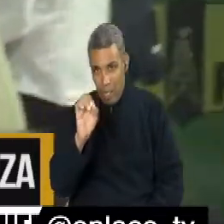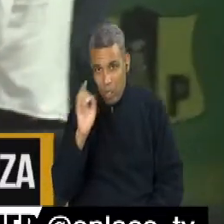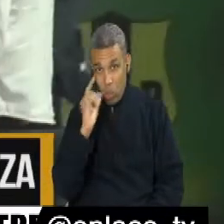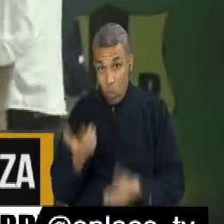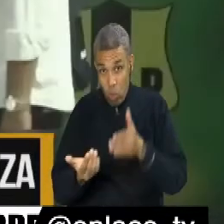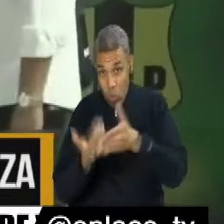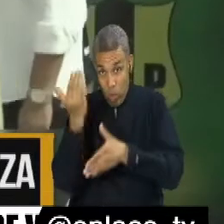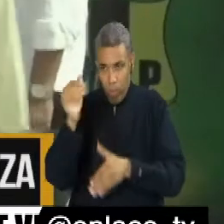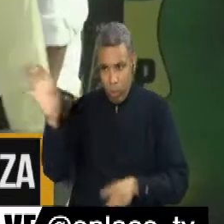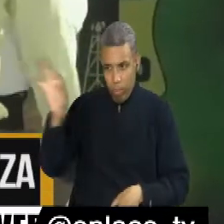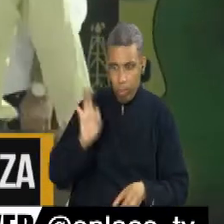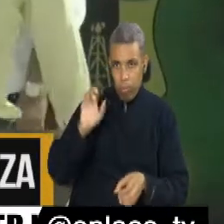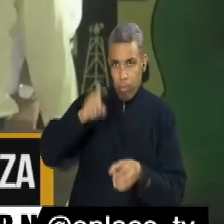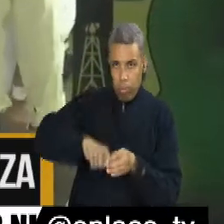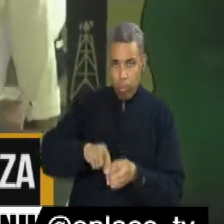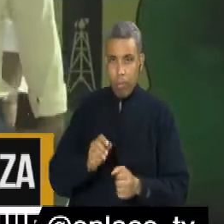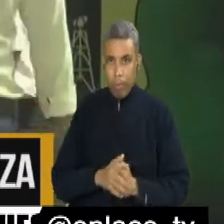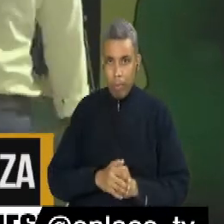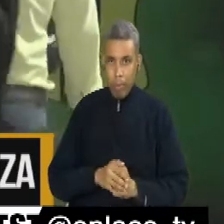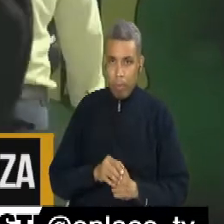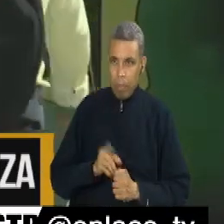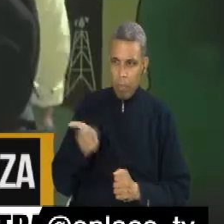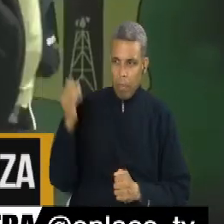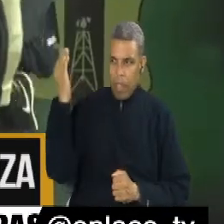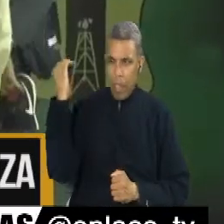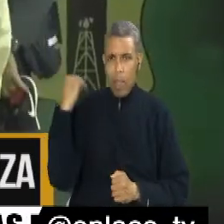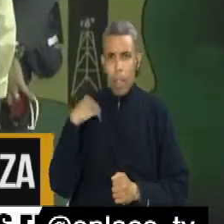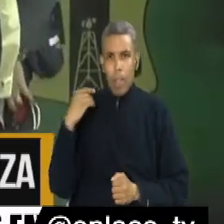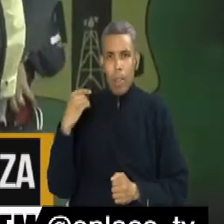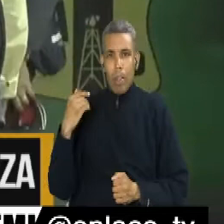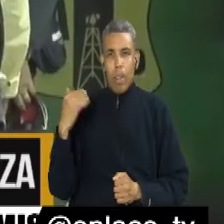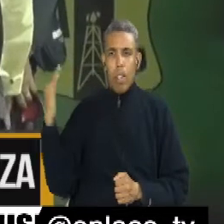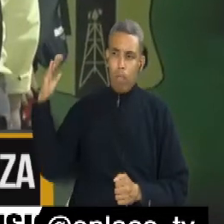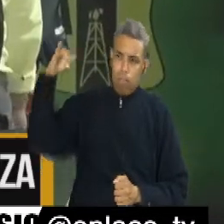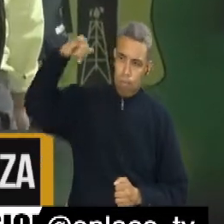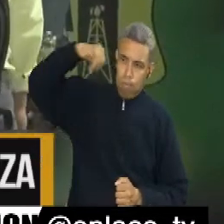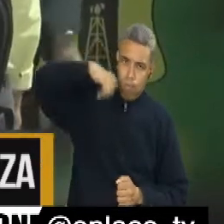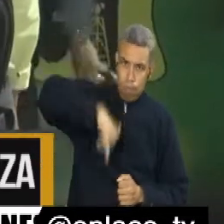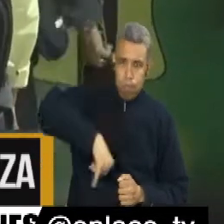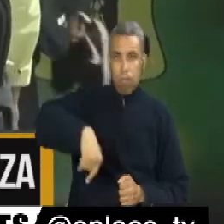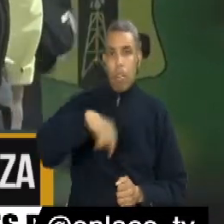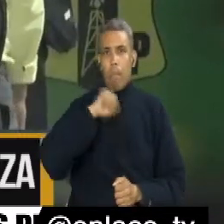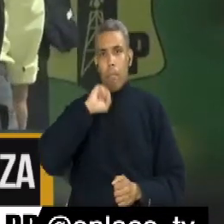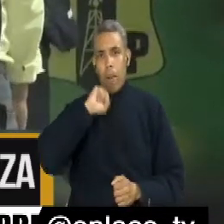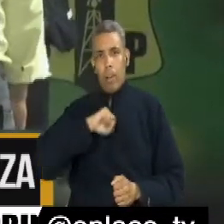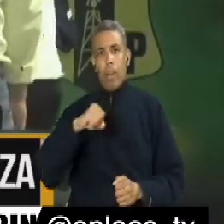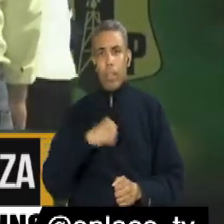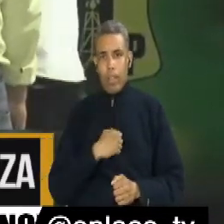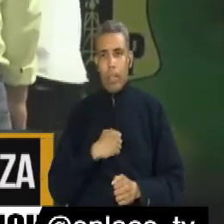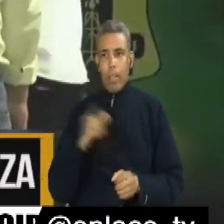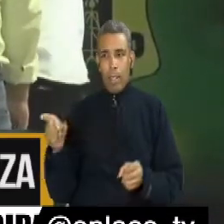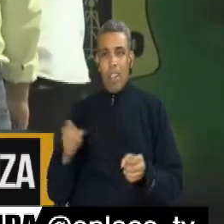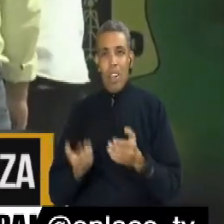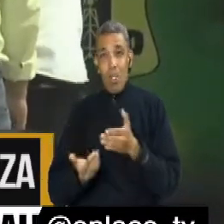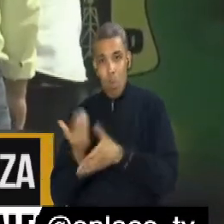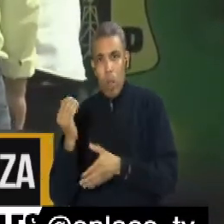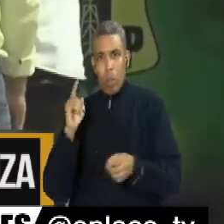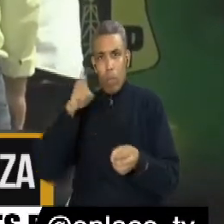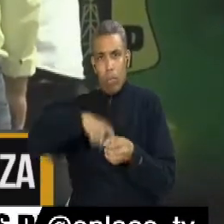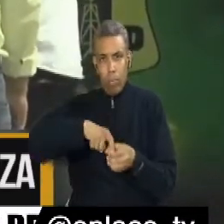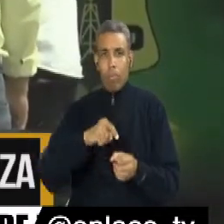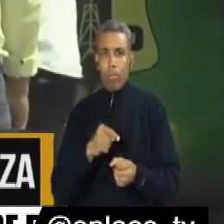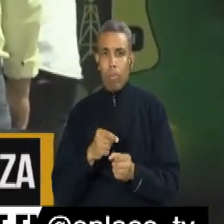En horas de la tarde del día de ayer llegó a la ciudad el volante ofensivo Diego Fabián Barreto Lara, nuevo jugador de la Alianza Petrolera. En sus